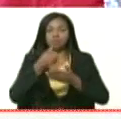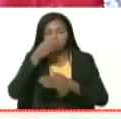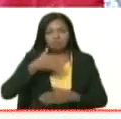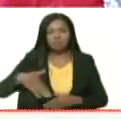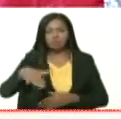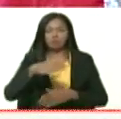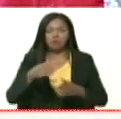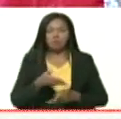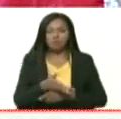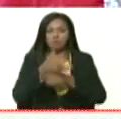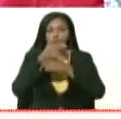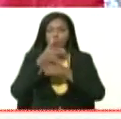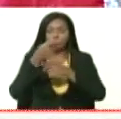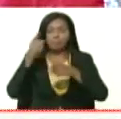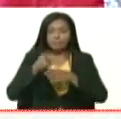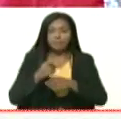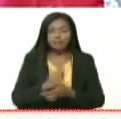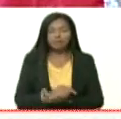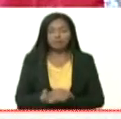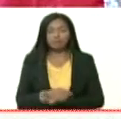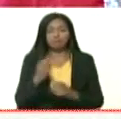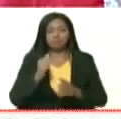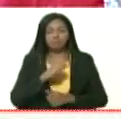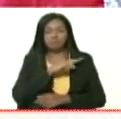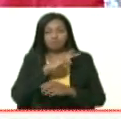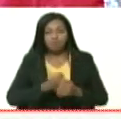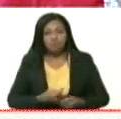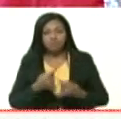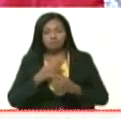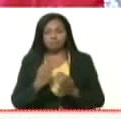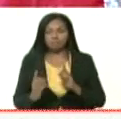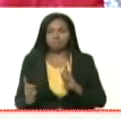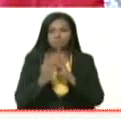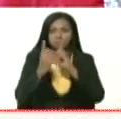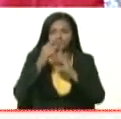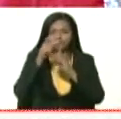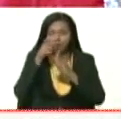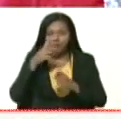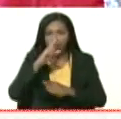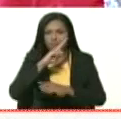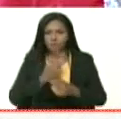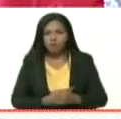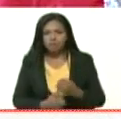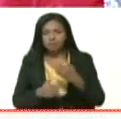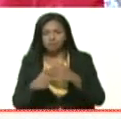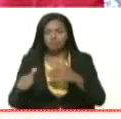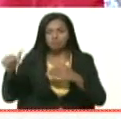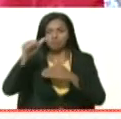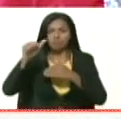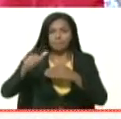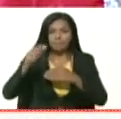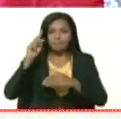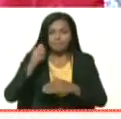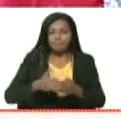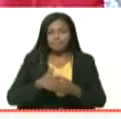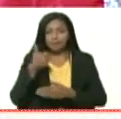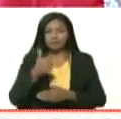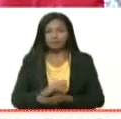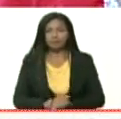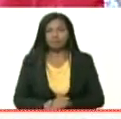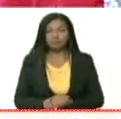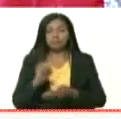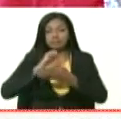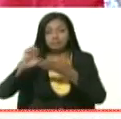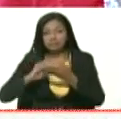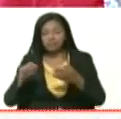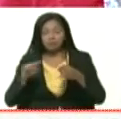con las armas, la capacidad de enfrentamiento a fuerzas colosalmente superiores, la capacidad